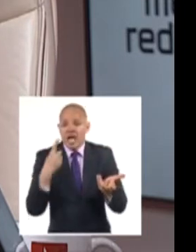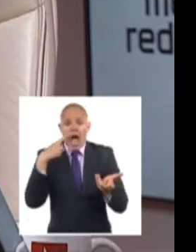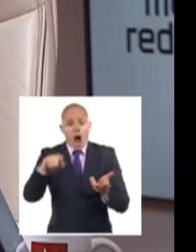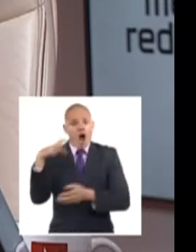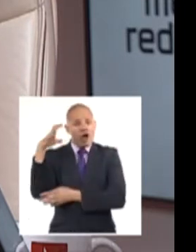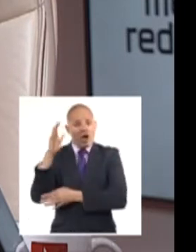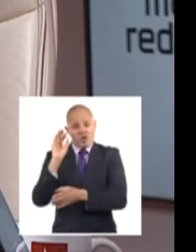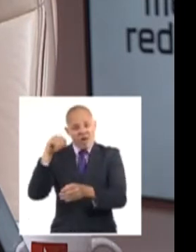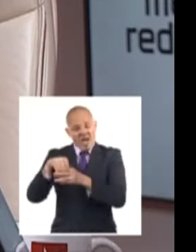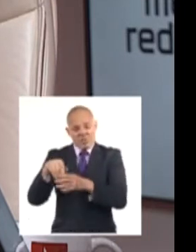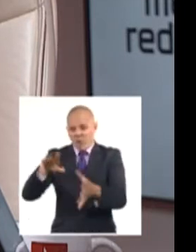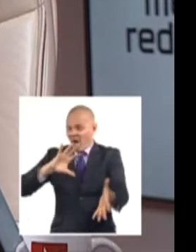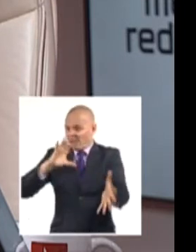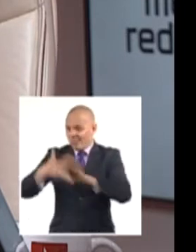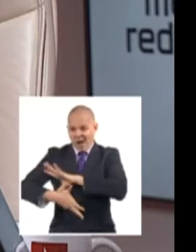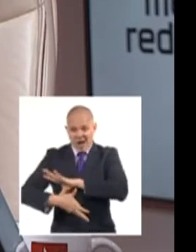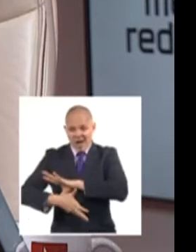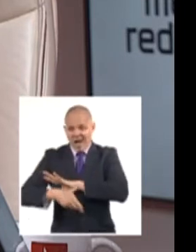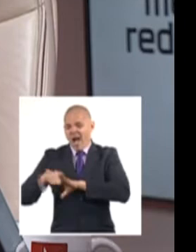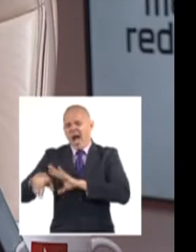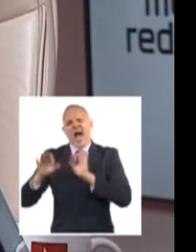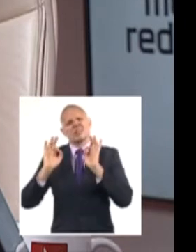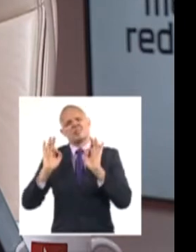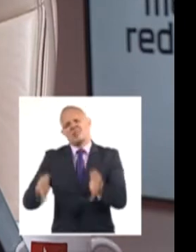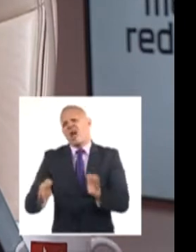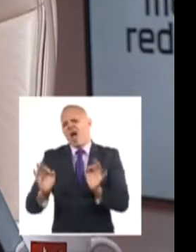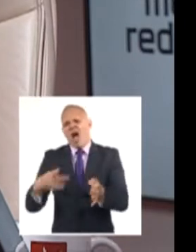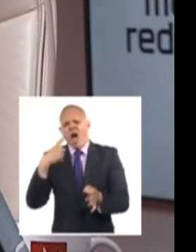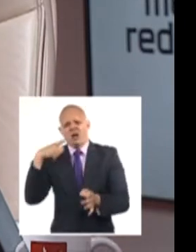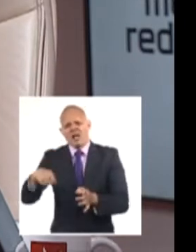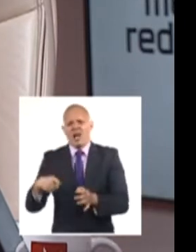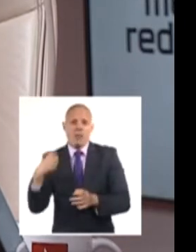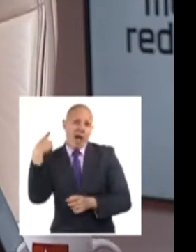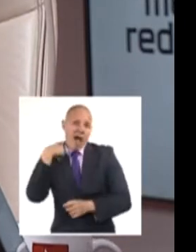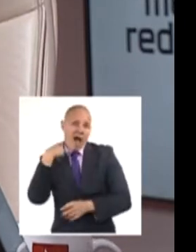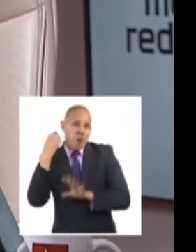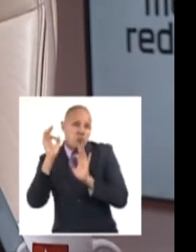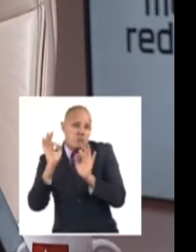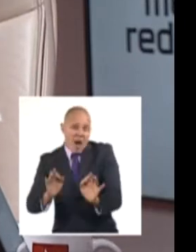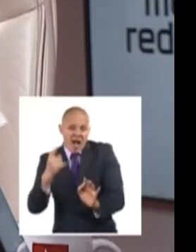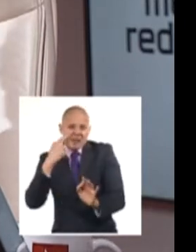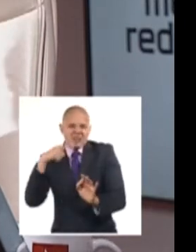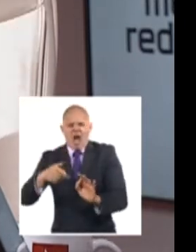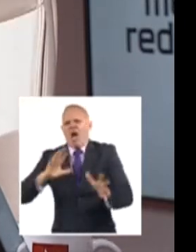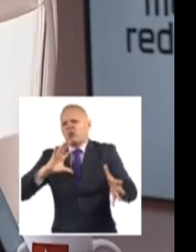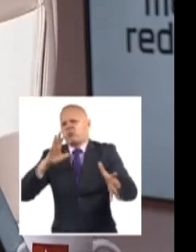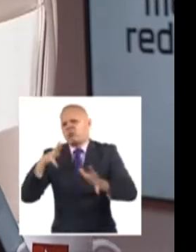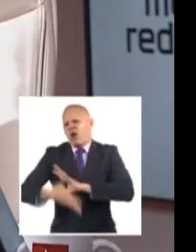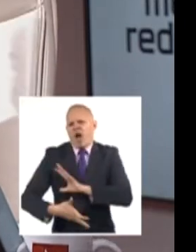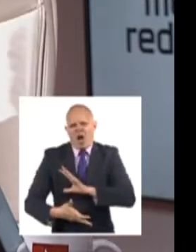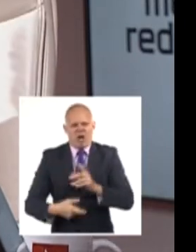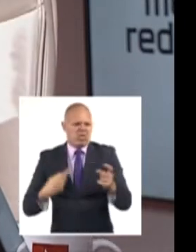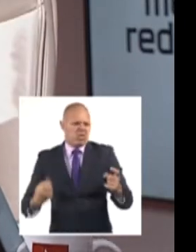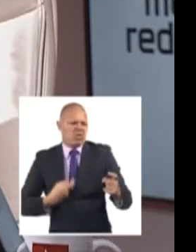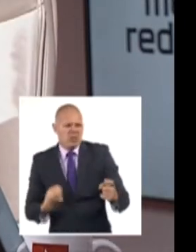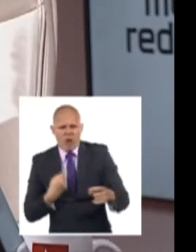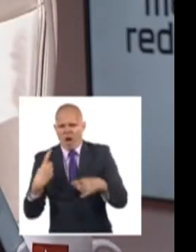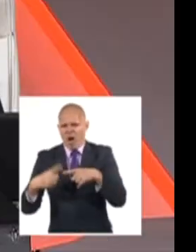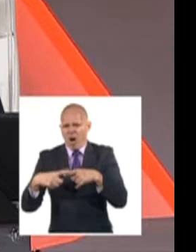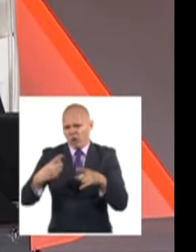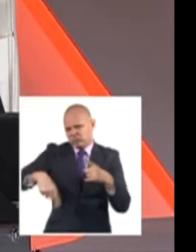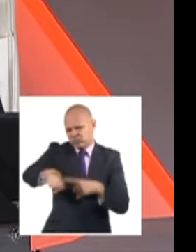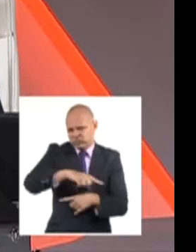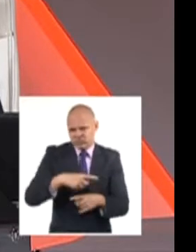la paz sigue siendo una añoranza no solamente la paz de cara a la violencia sino también la paz social te propongo te